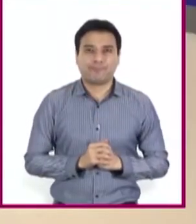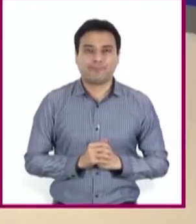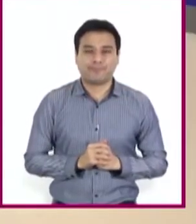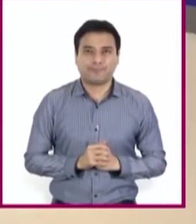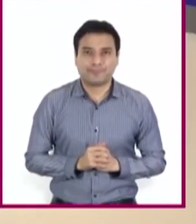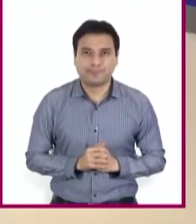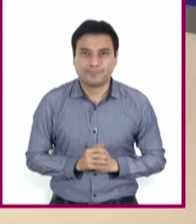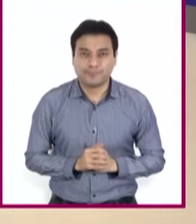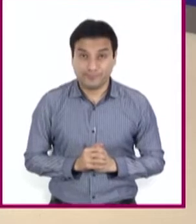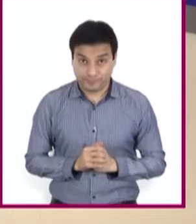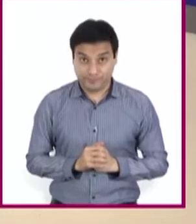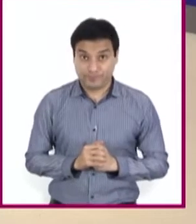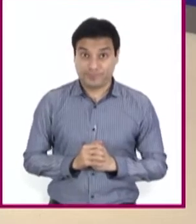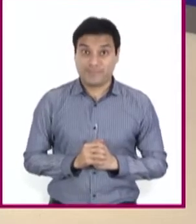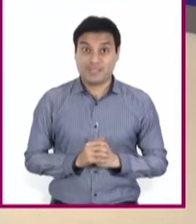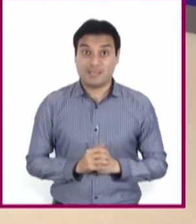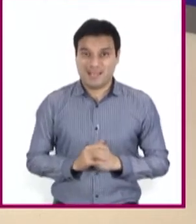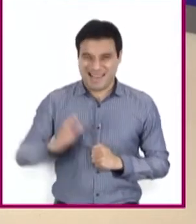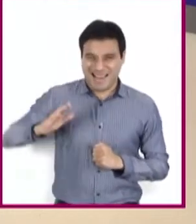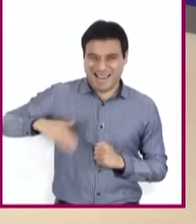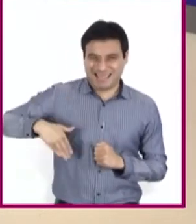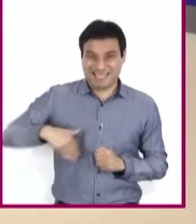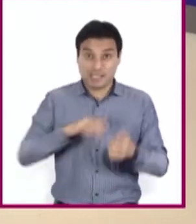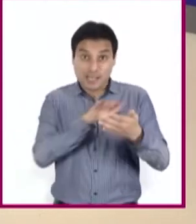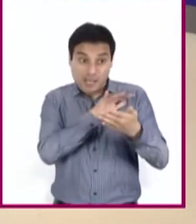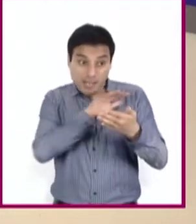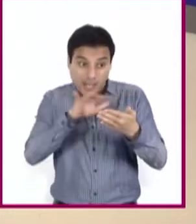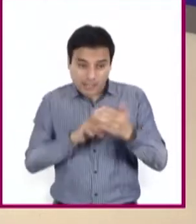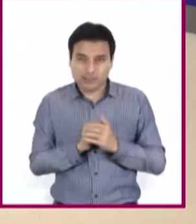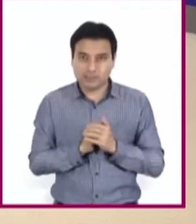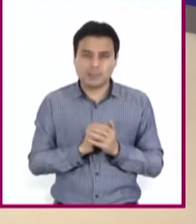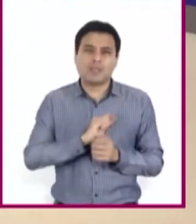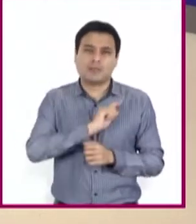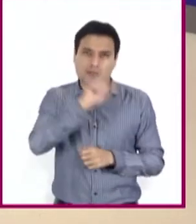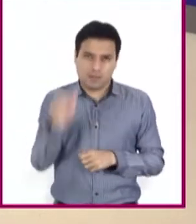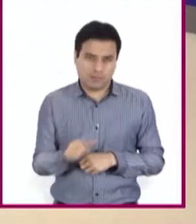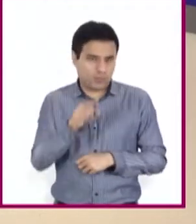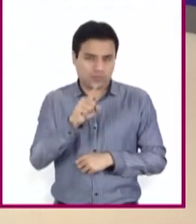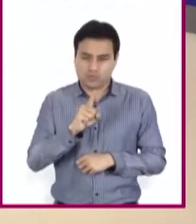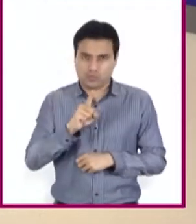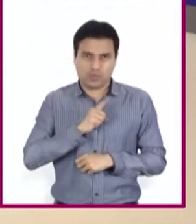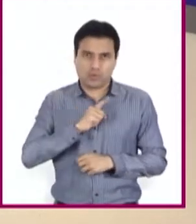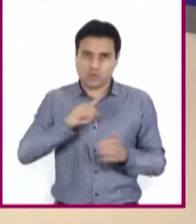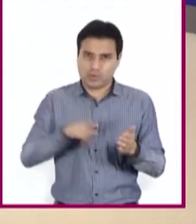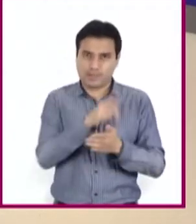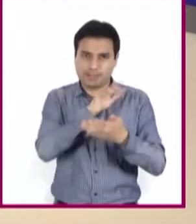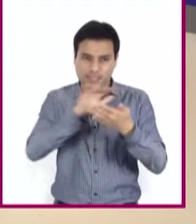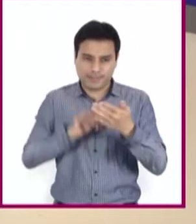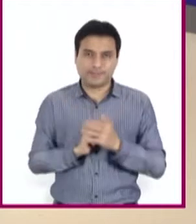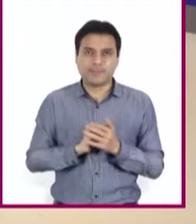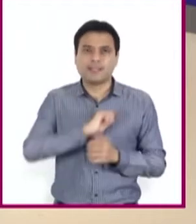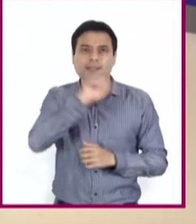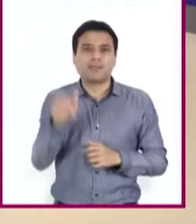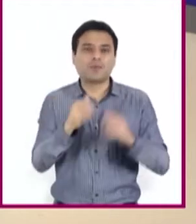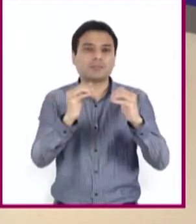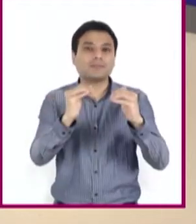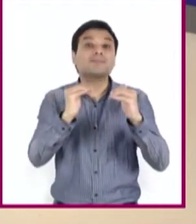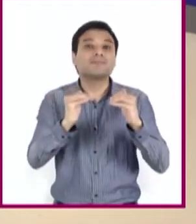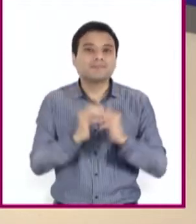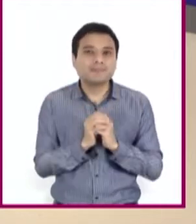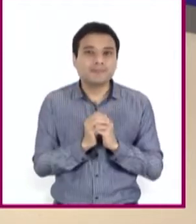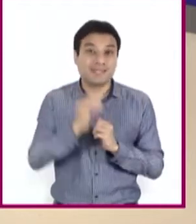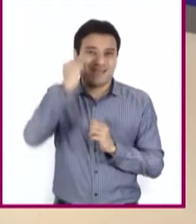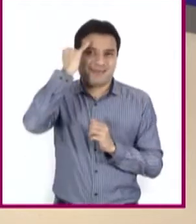Además de la lectura que hicimos juntos, pueden releer desde sus lugares. El segundo paso será reconocer